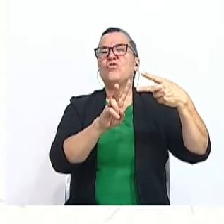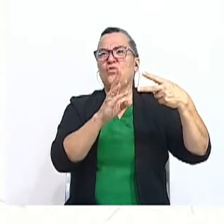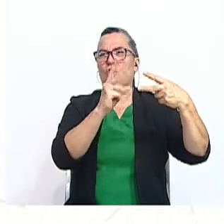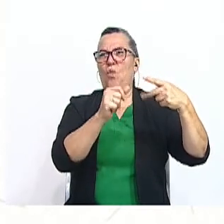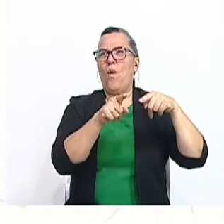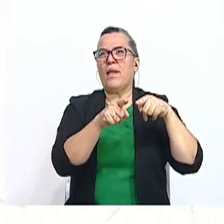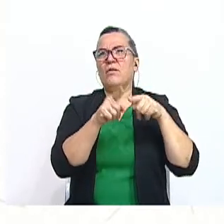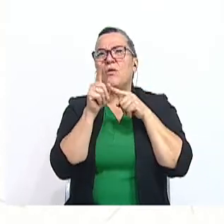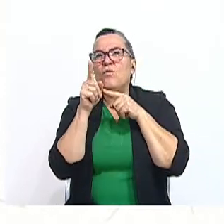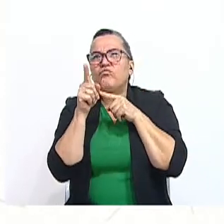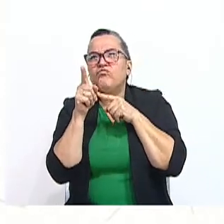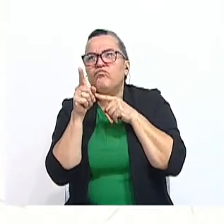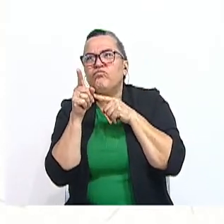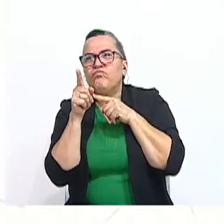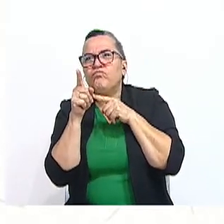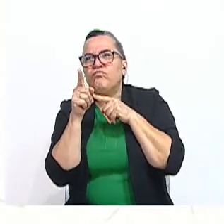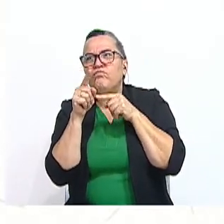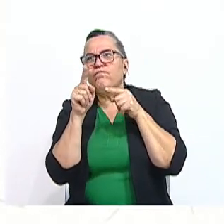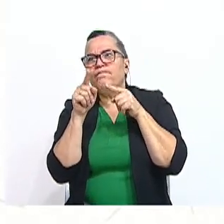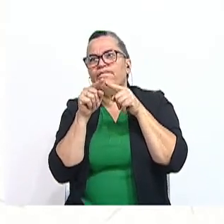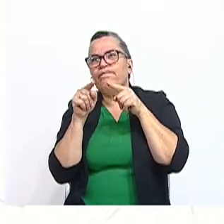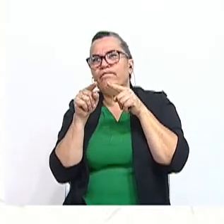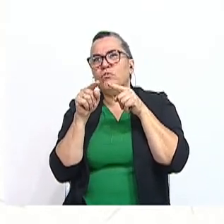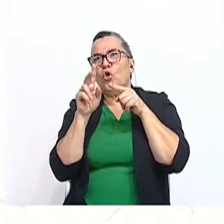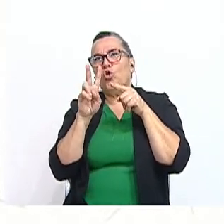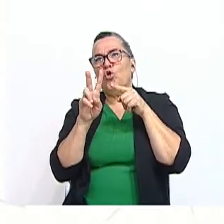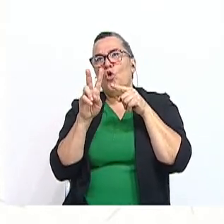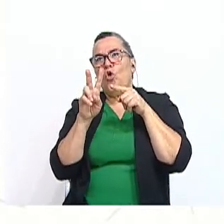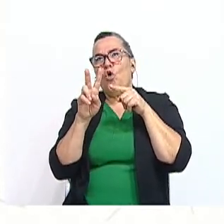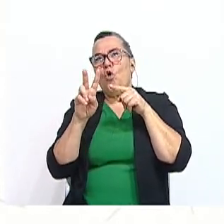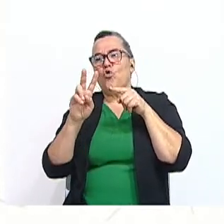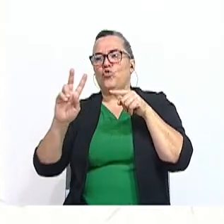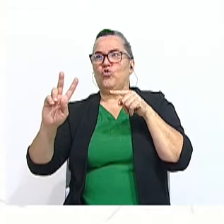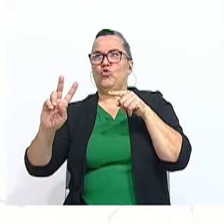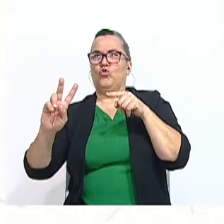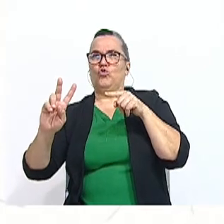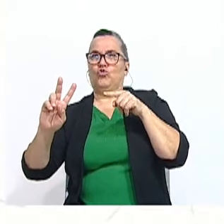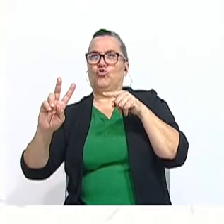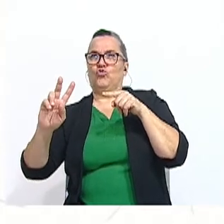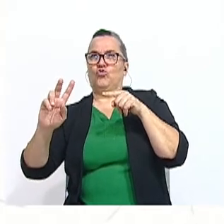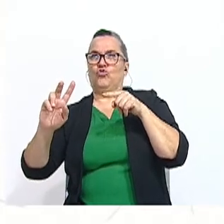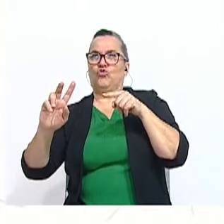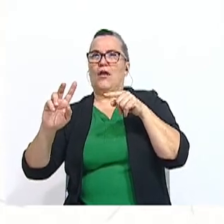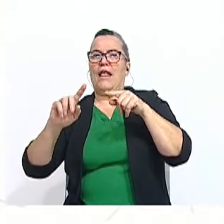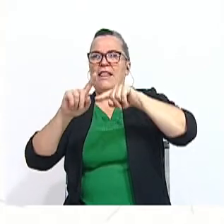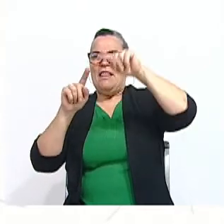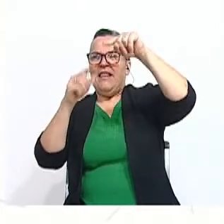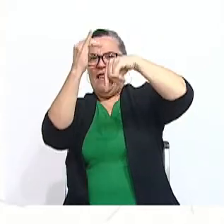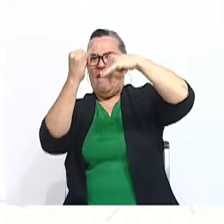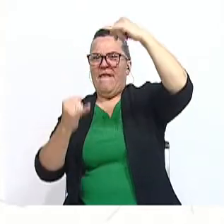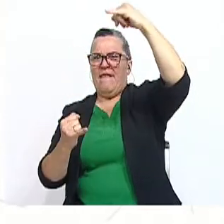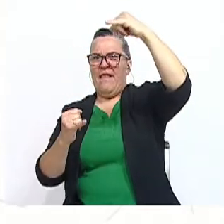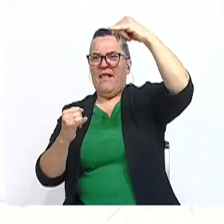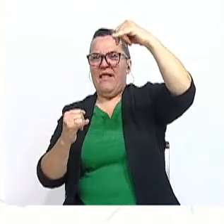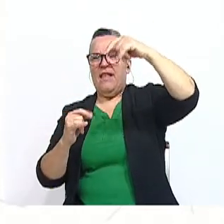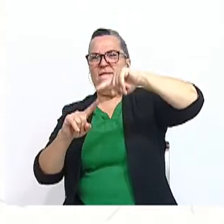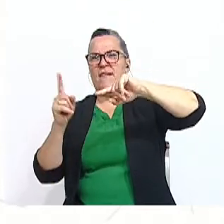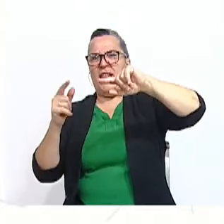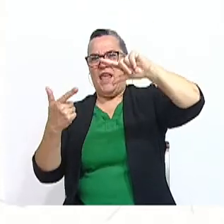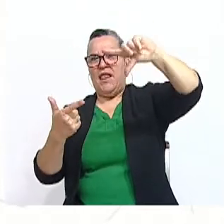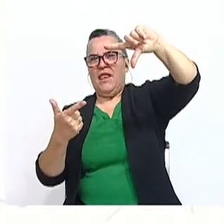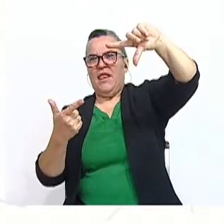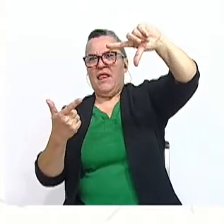Bueno, tenemos la medida del ángulo 3. Están igual en la parte interna, pero esta vez en lados diferentes de la